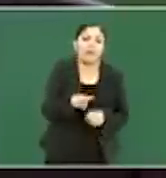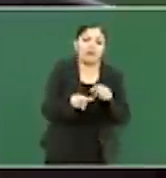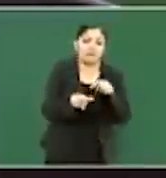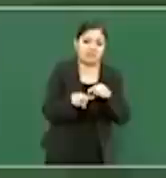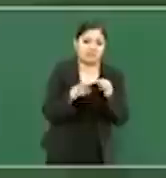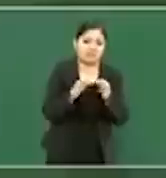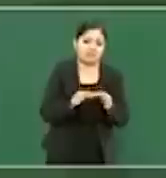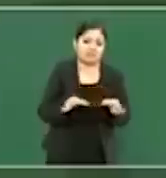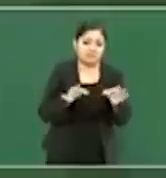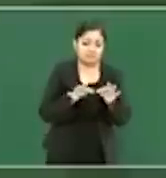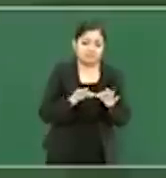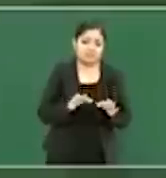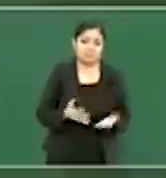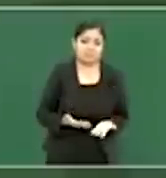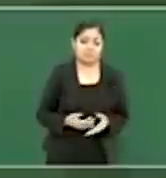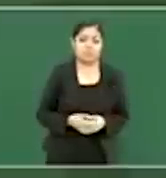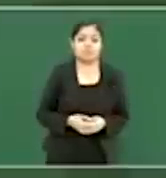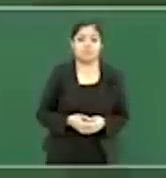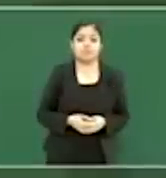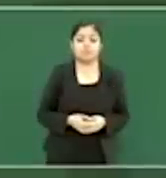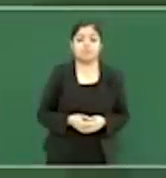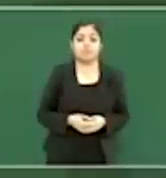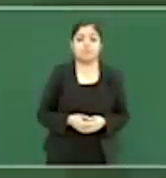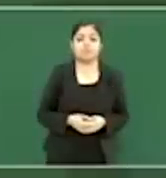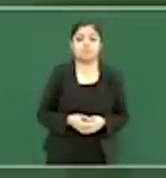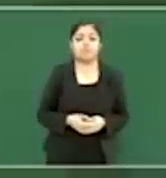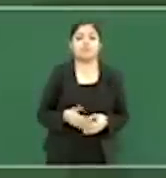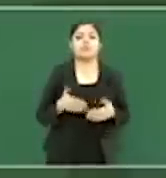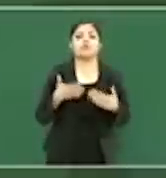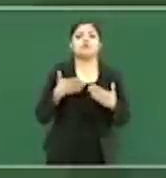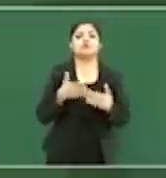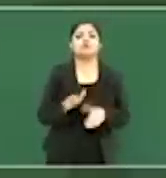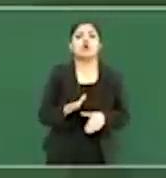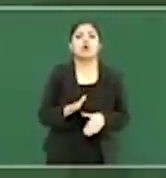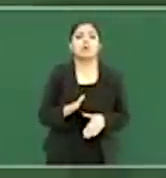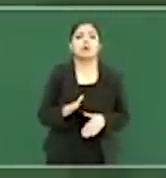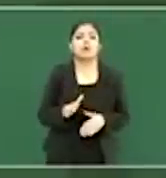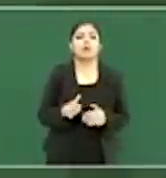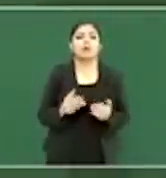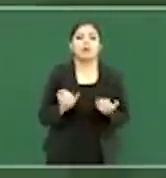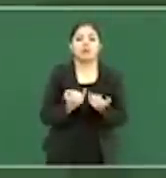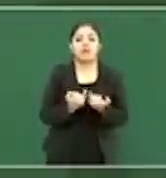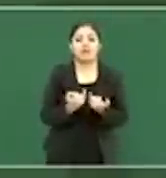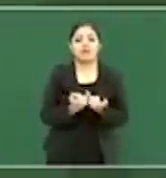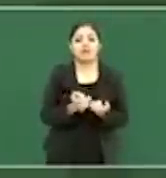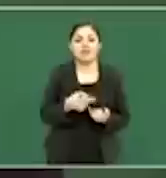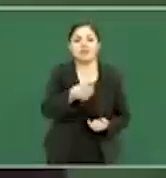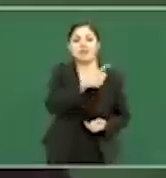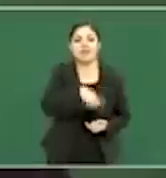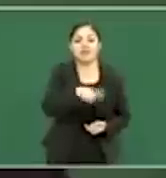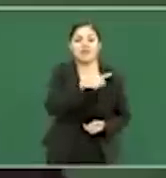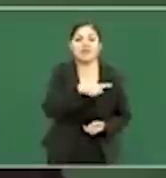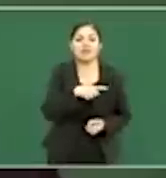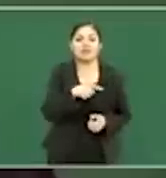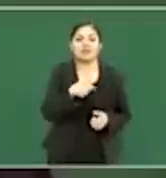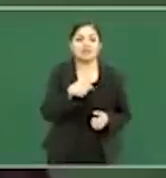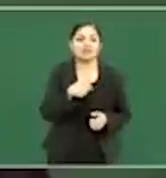Ya esas campañas en contra de servidores públicos,